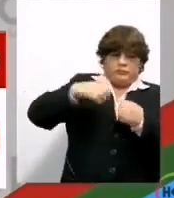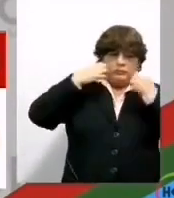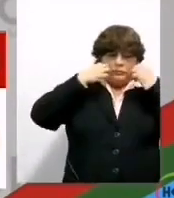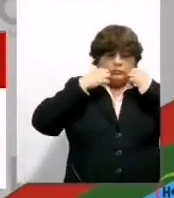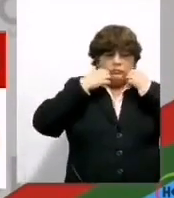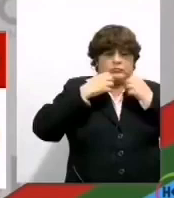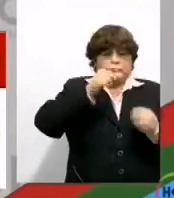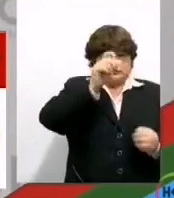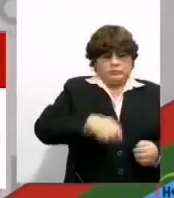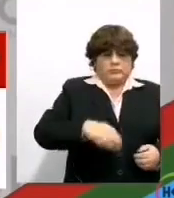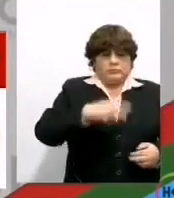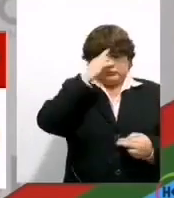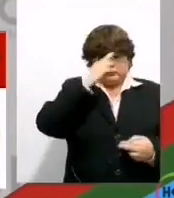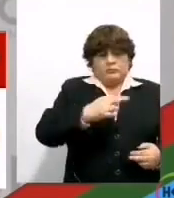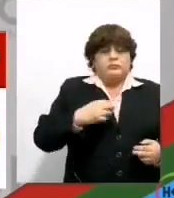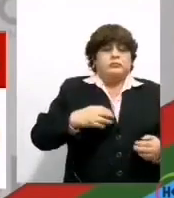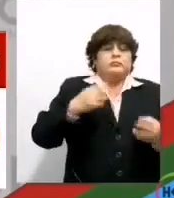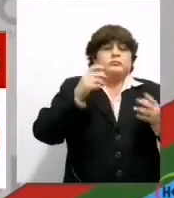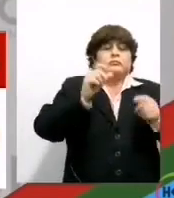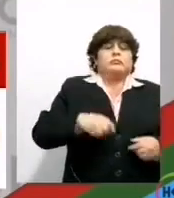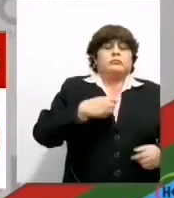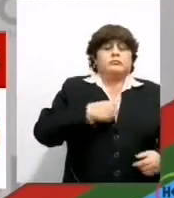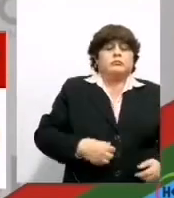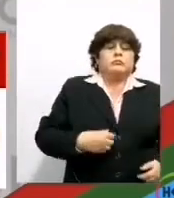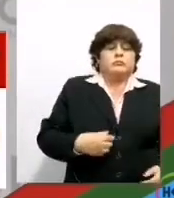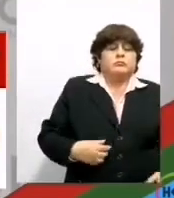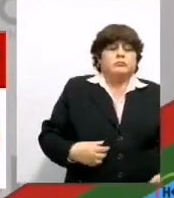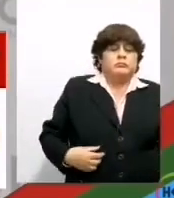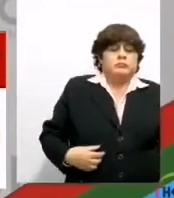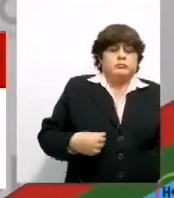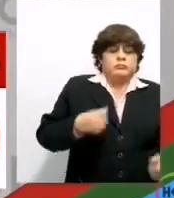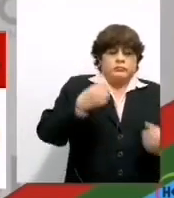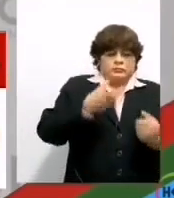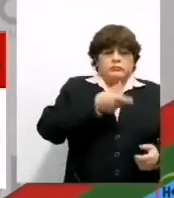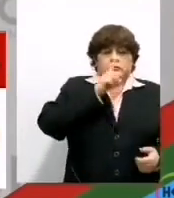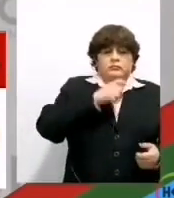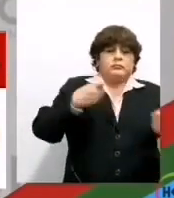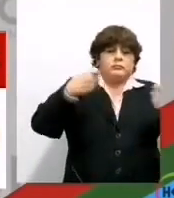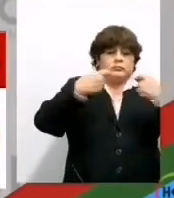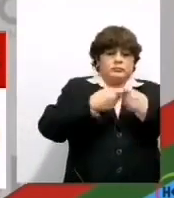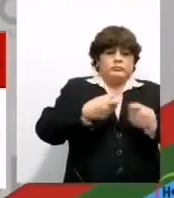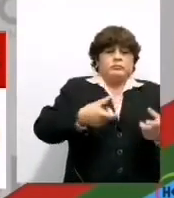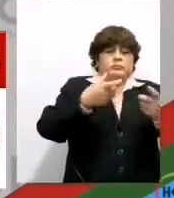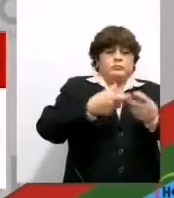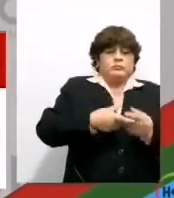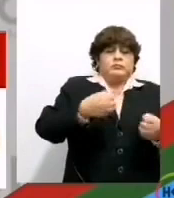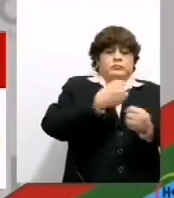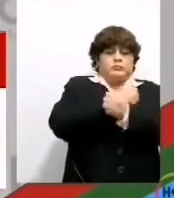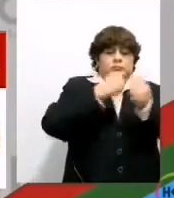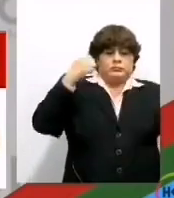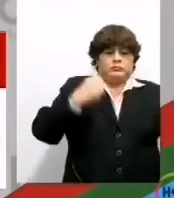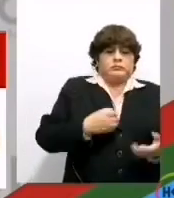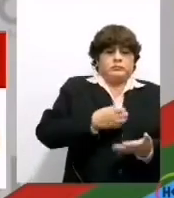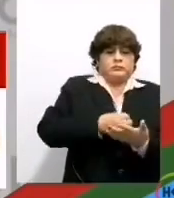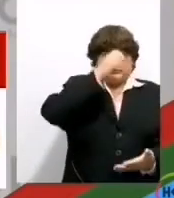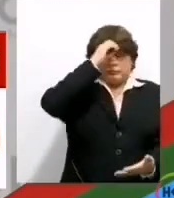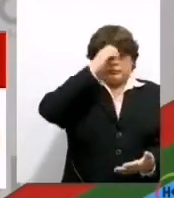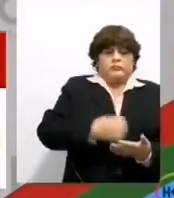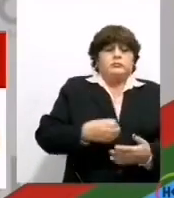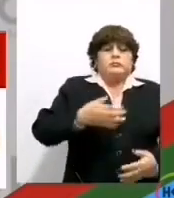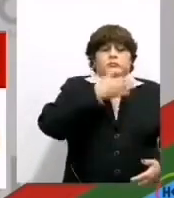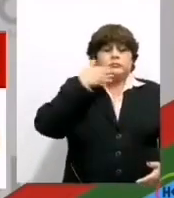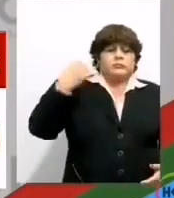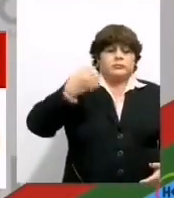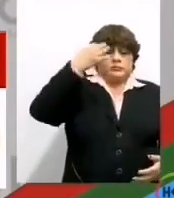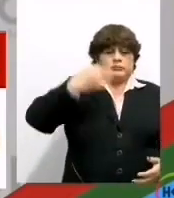tratarles como seres humanos y el ser humano quiere agua Quiere luz quiere educación quiere salud quiere que